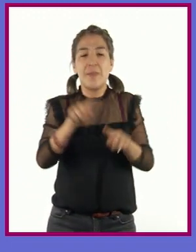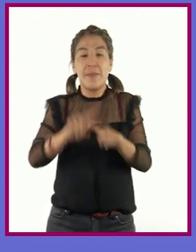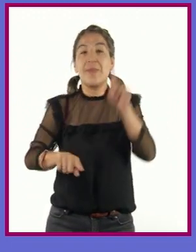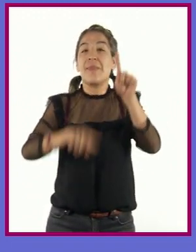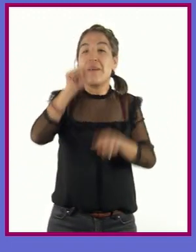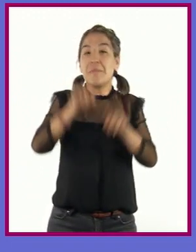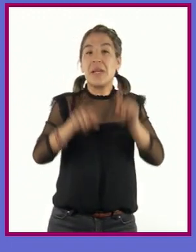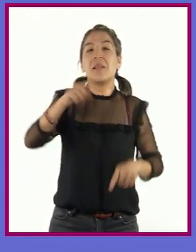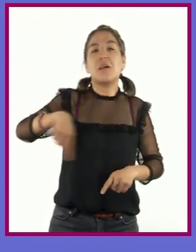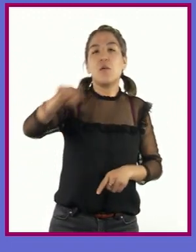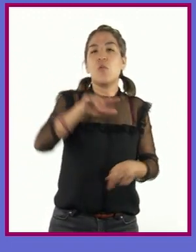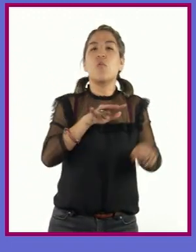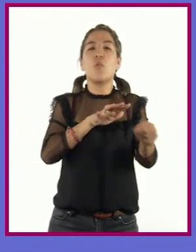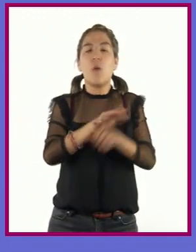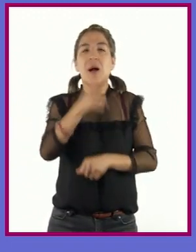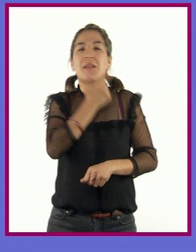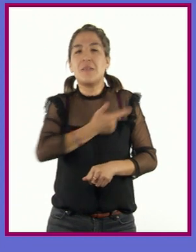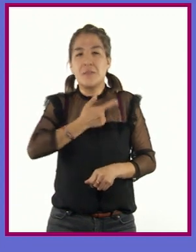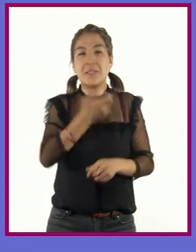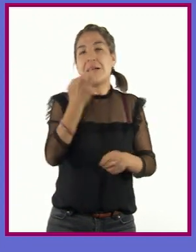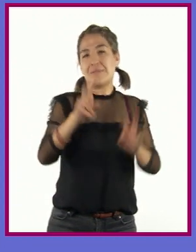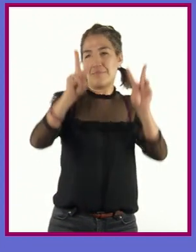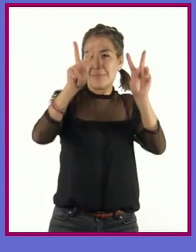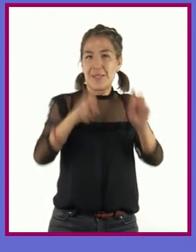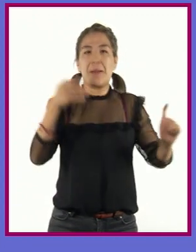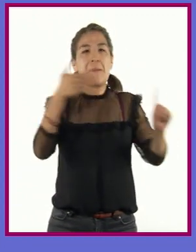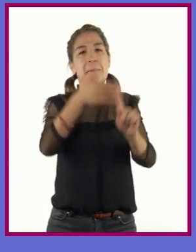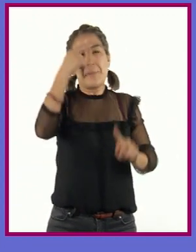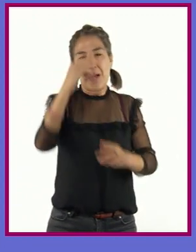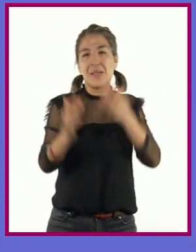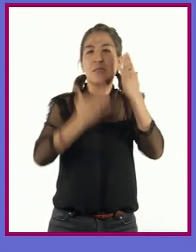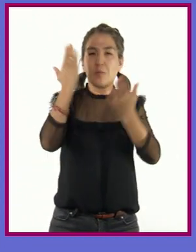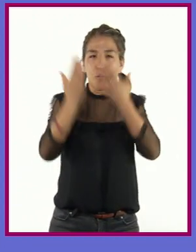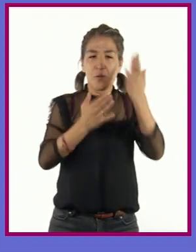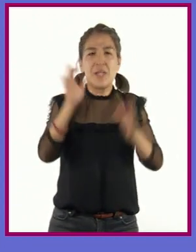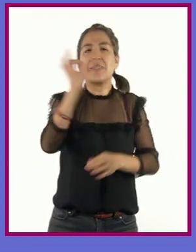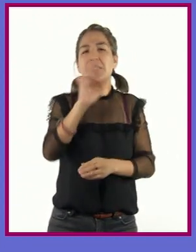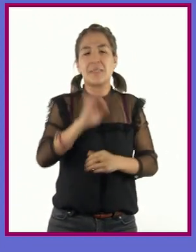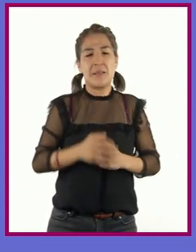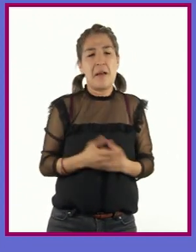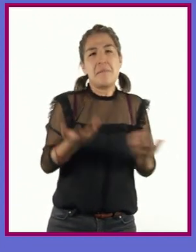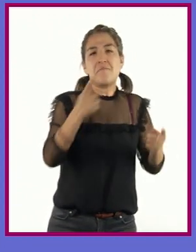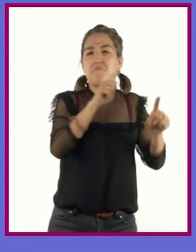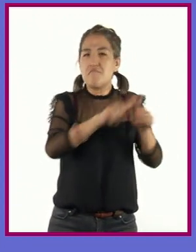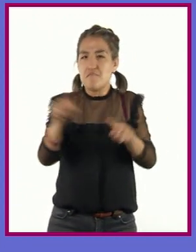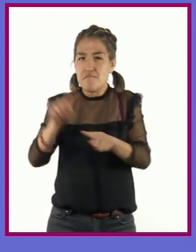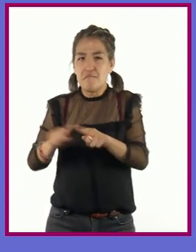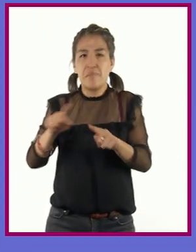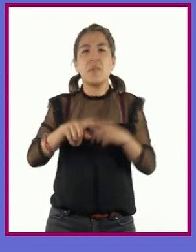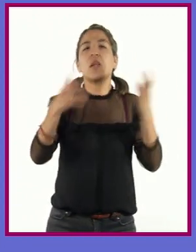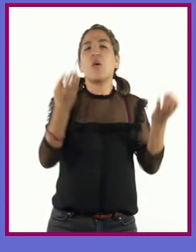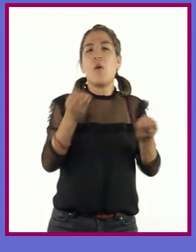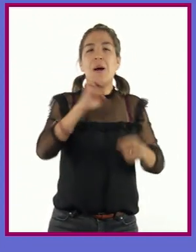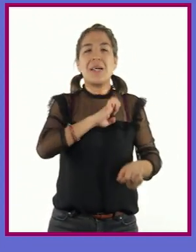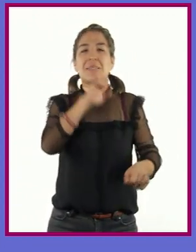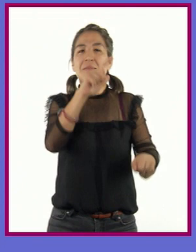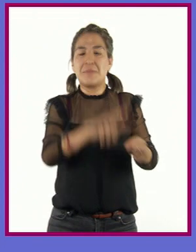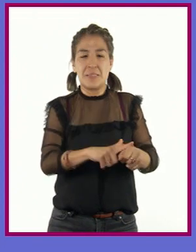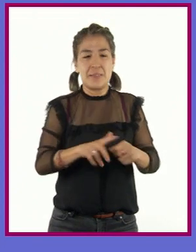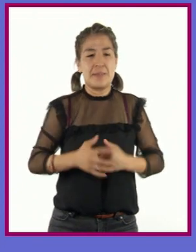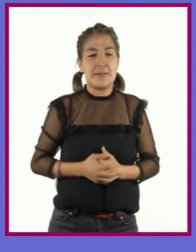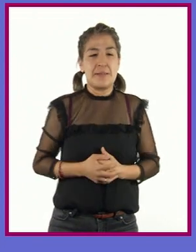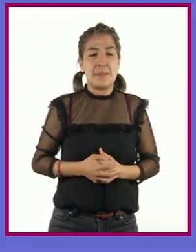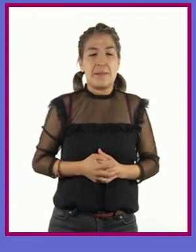acuerdo con la disciplina o ámbito de estudio. Puede ser multidisciplinares o especializadas.